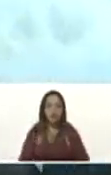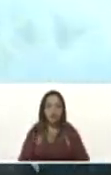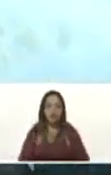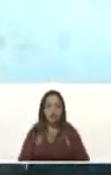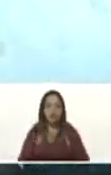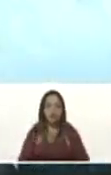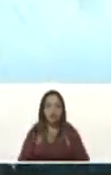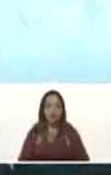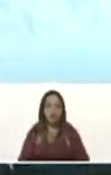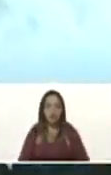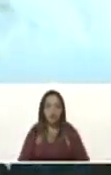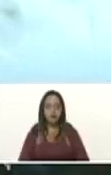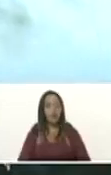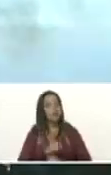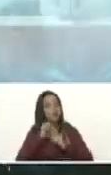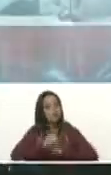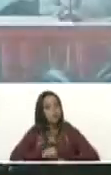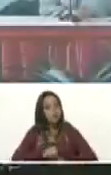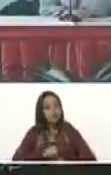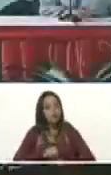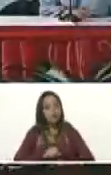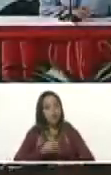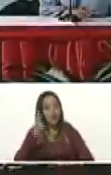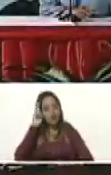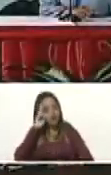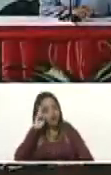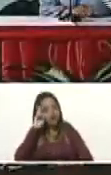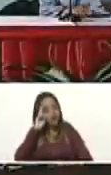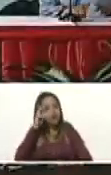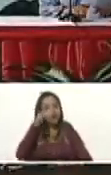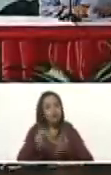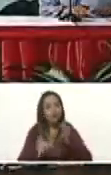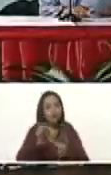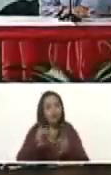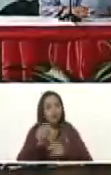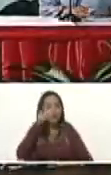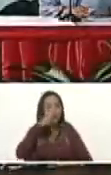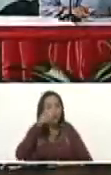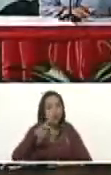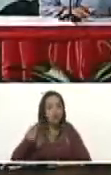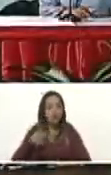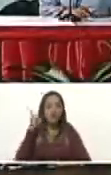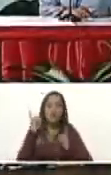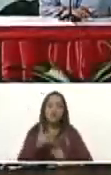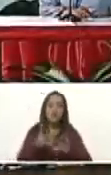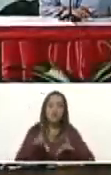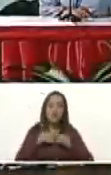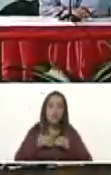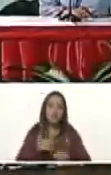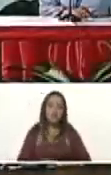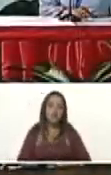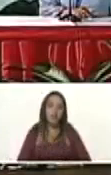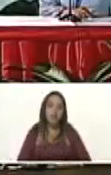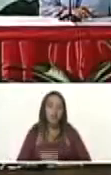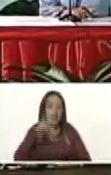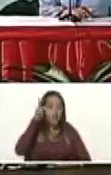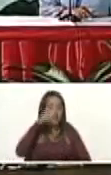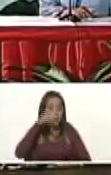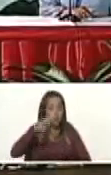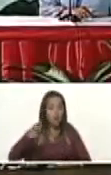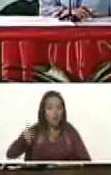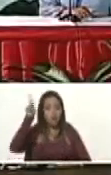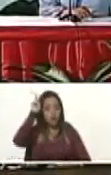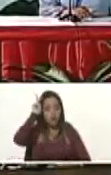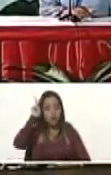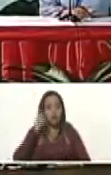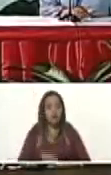Sí, es la causa justa de los pueblos que debemos asumir. La causa de los pueblos originarios, la